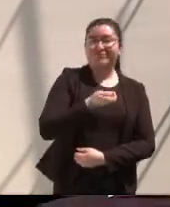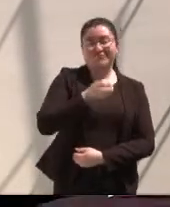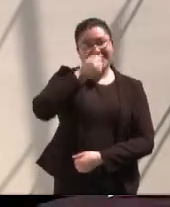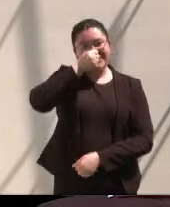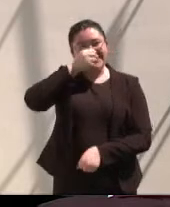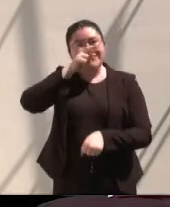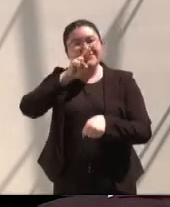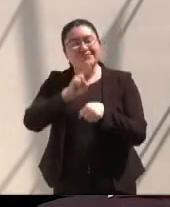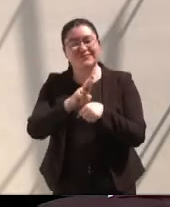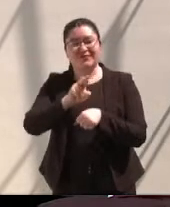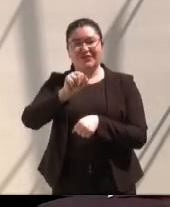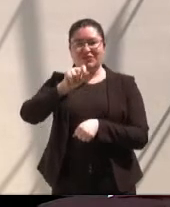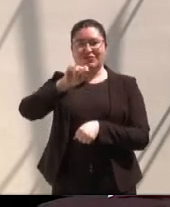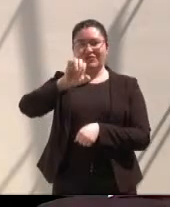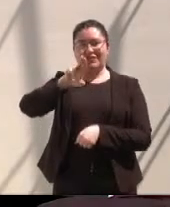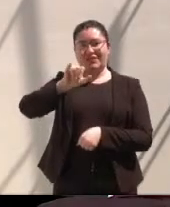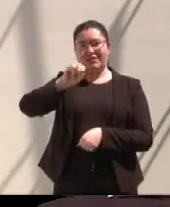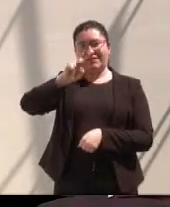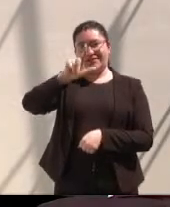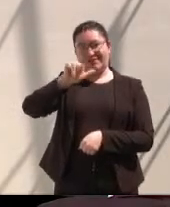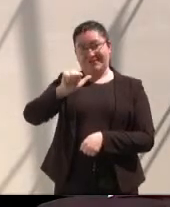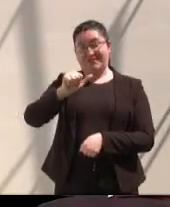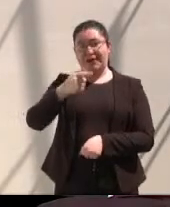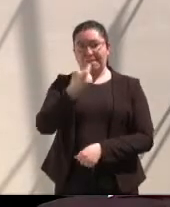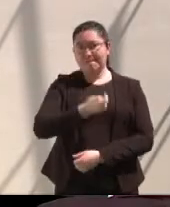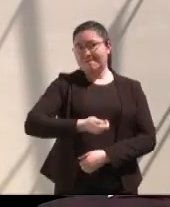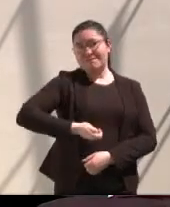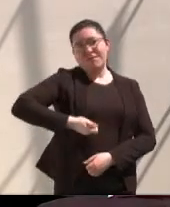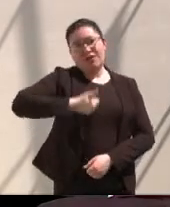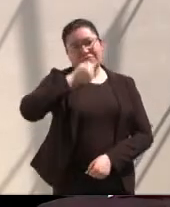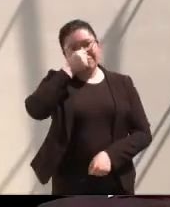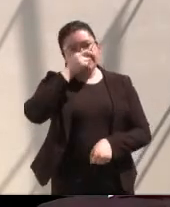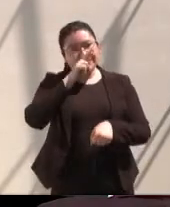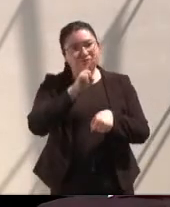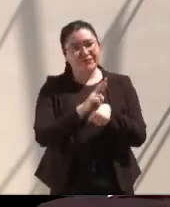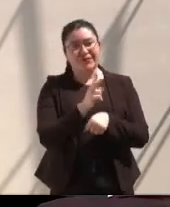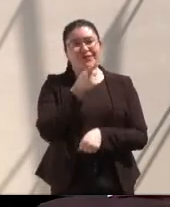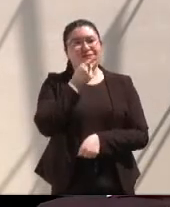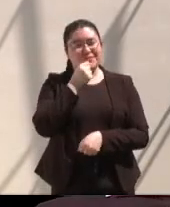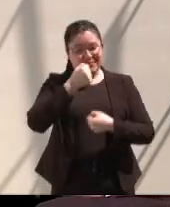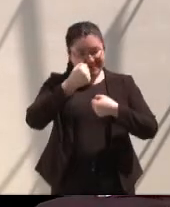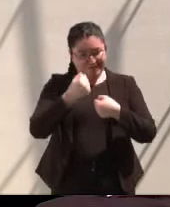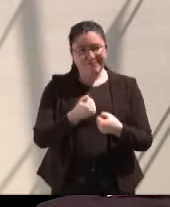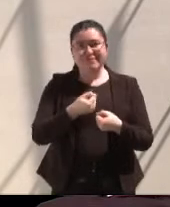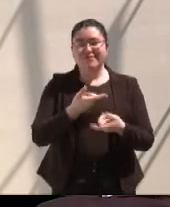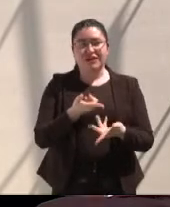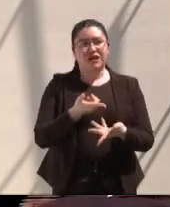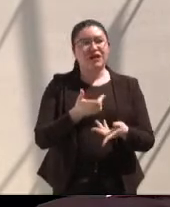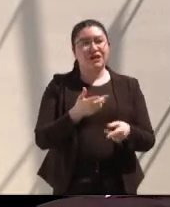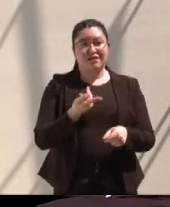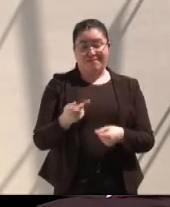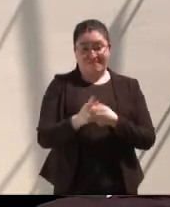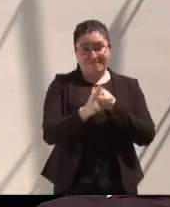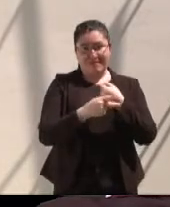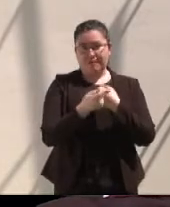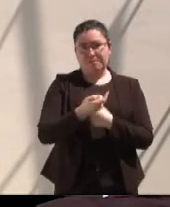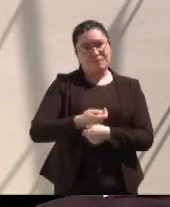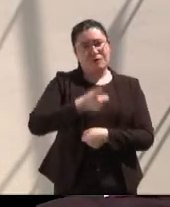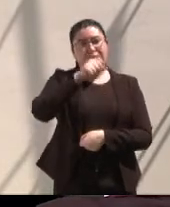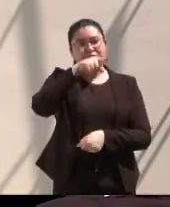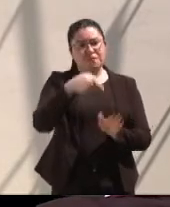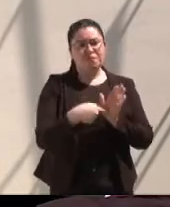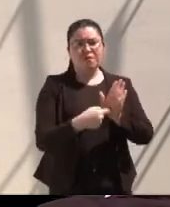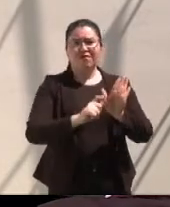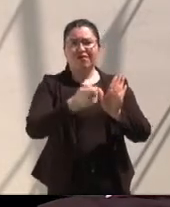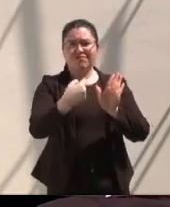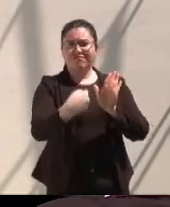secretaria Rosa Isela Rodríguez, la primera secretaria de Seguridad Pública en este país, que es también la muestra